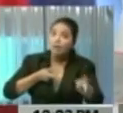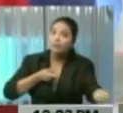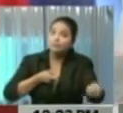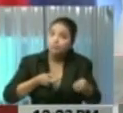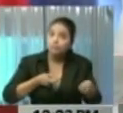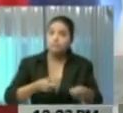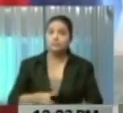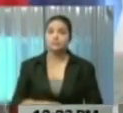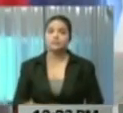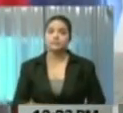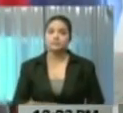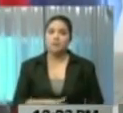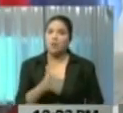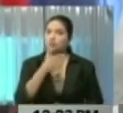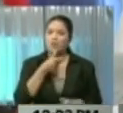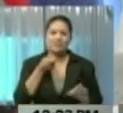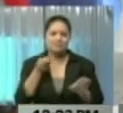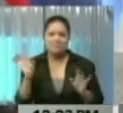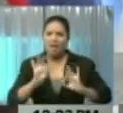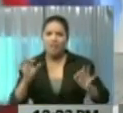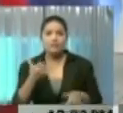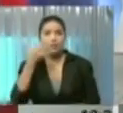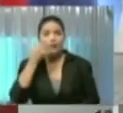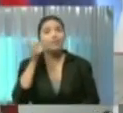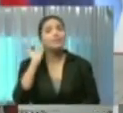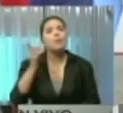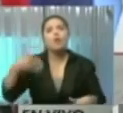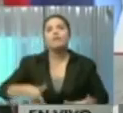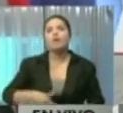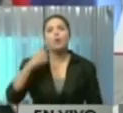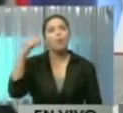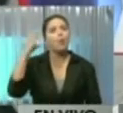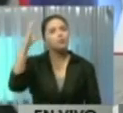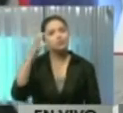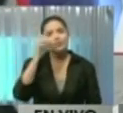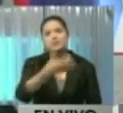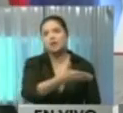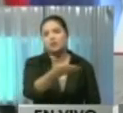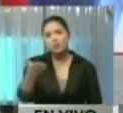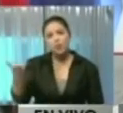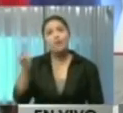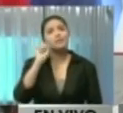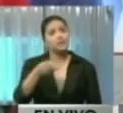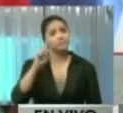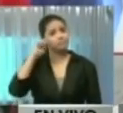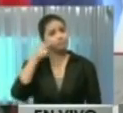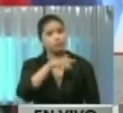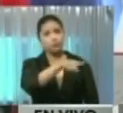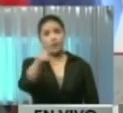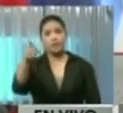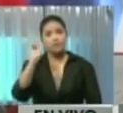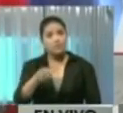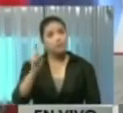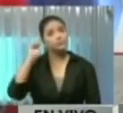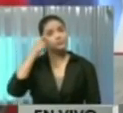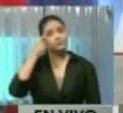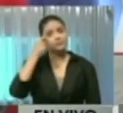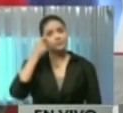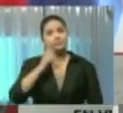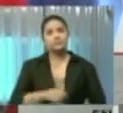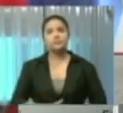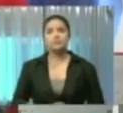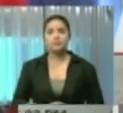desenchufarlo cuando no estemos cargando los celulares. Es un esfuerzo de conciencia colectiva. Recuerden ustedes que el